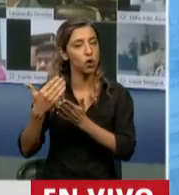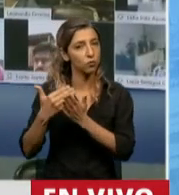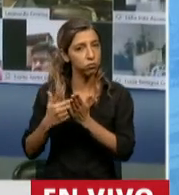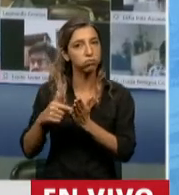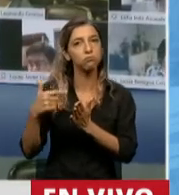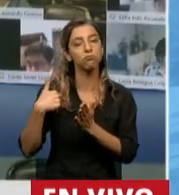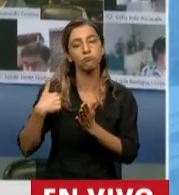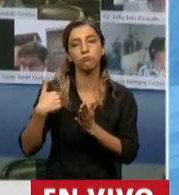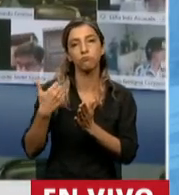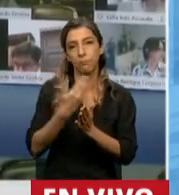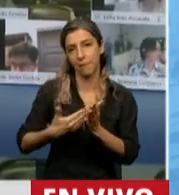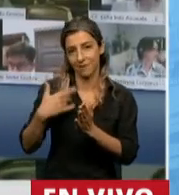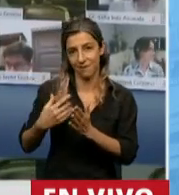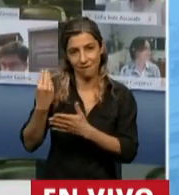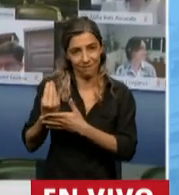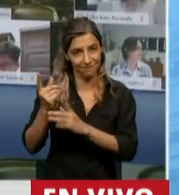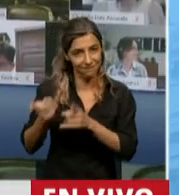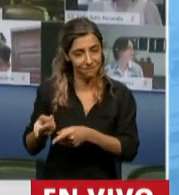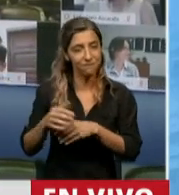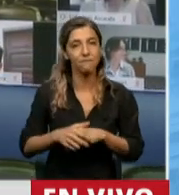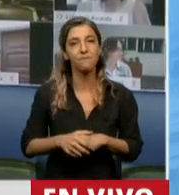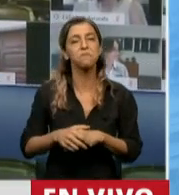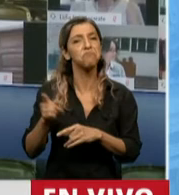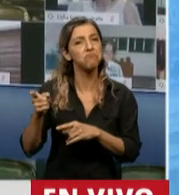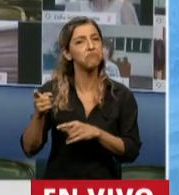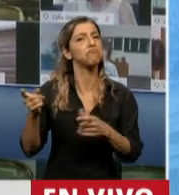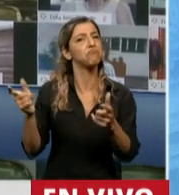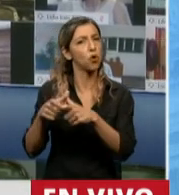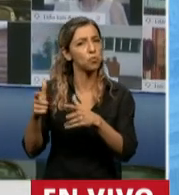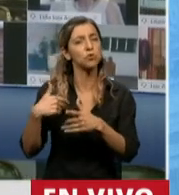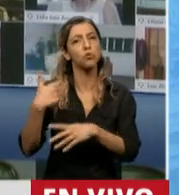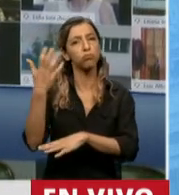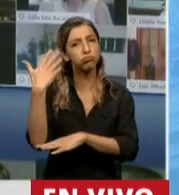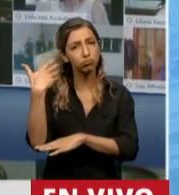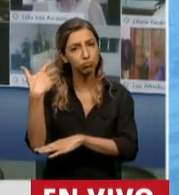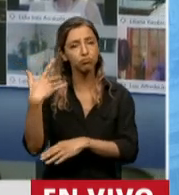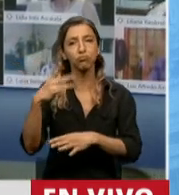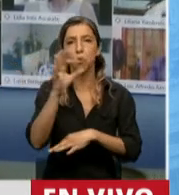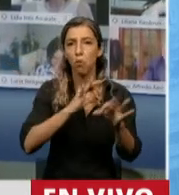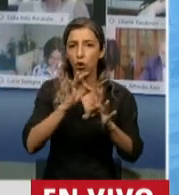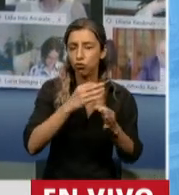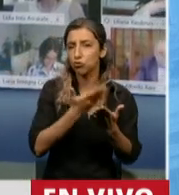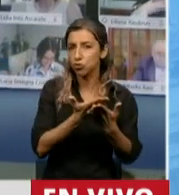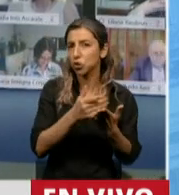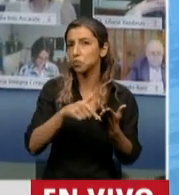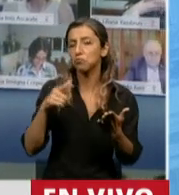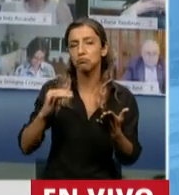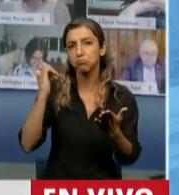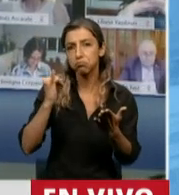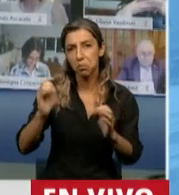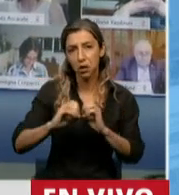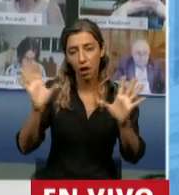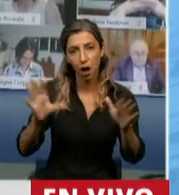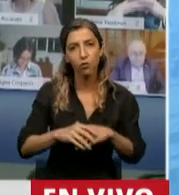presidente, que ha tenido una muy buena exposición del proyecto, rescatar el trabajo de nuestro